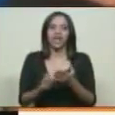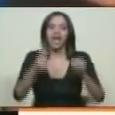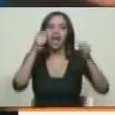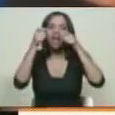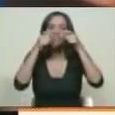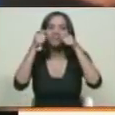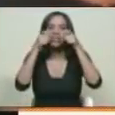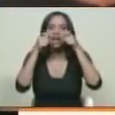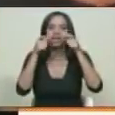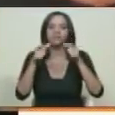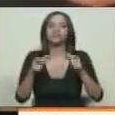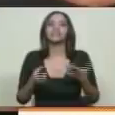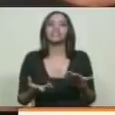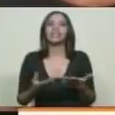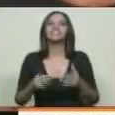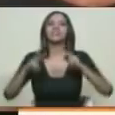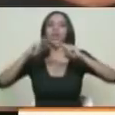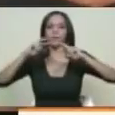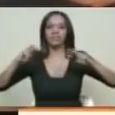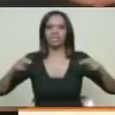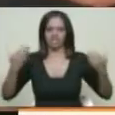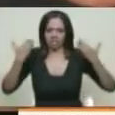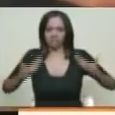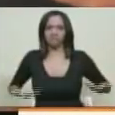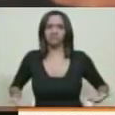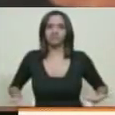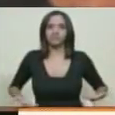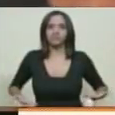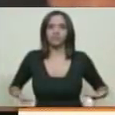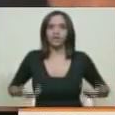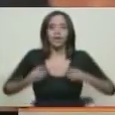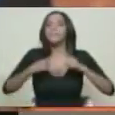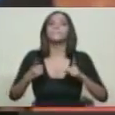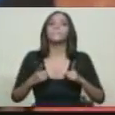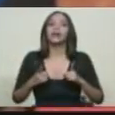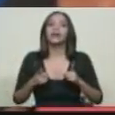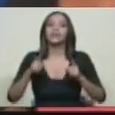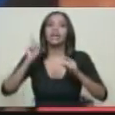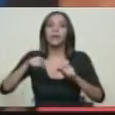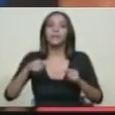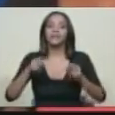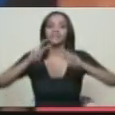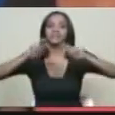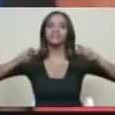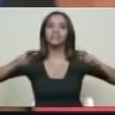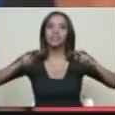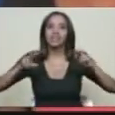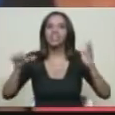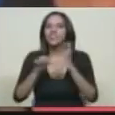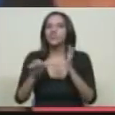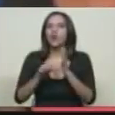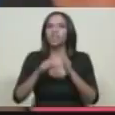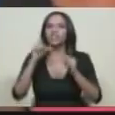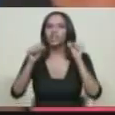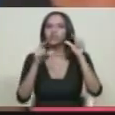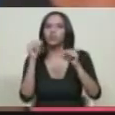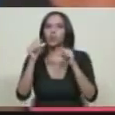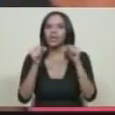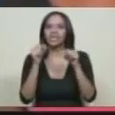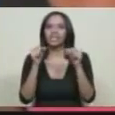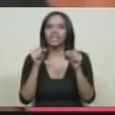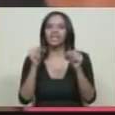de la República que se nos investigue, pero también que se investigue el origen de dónde salieron estos Twitter y esta campaña